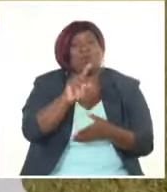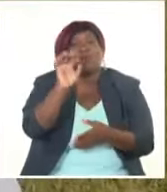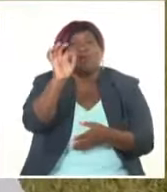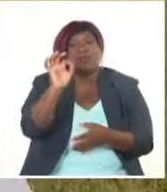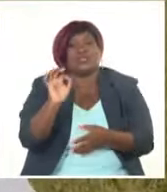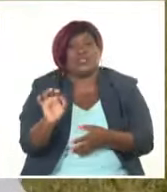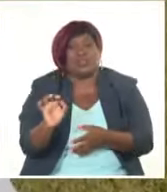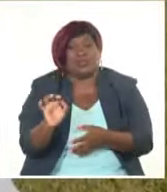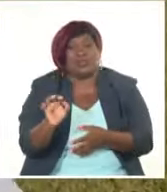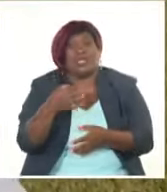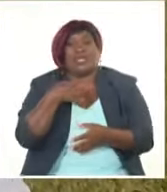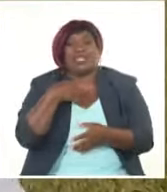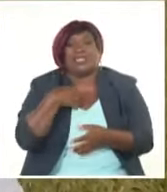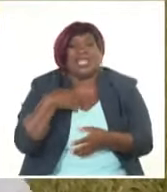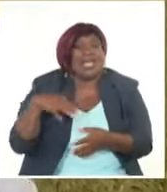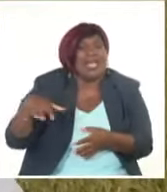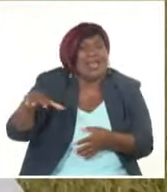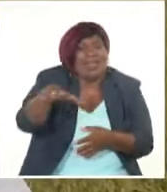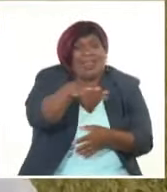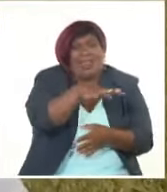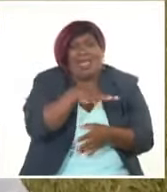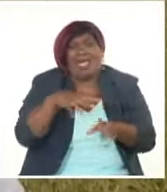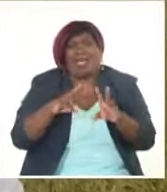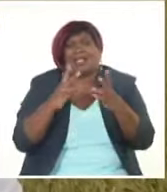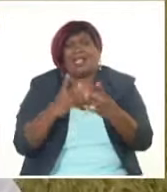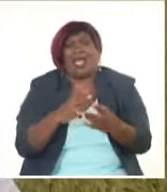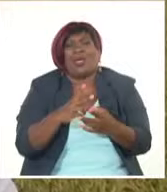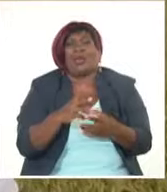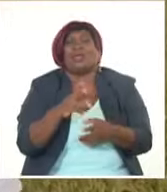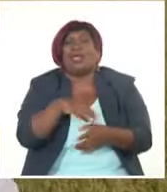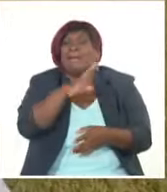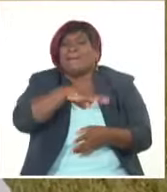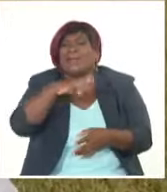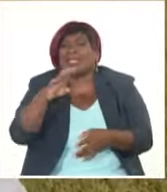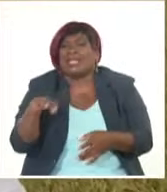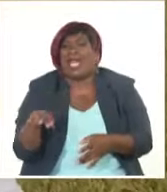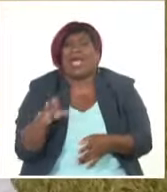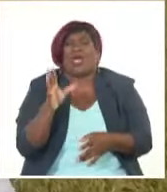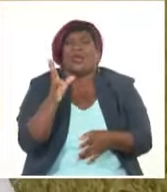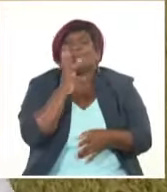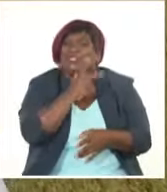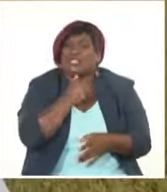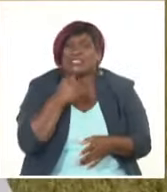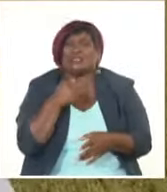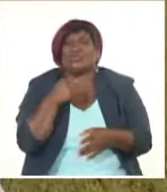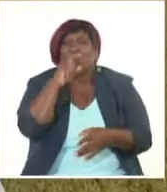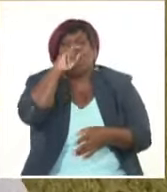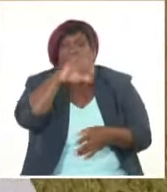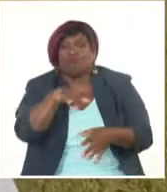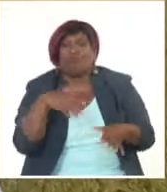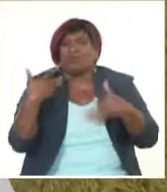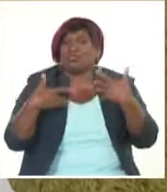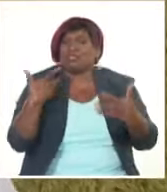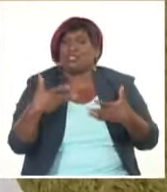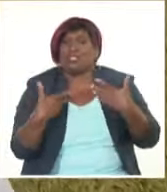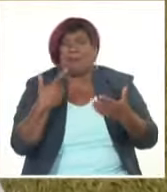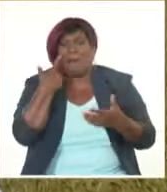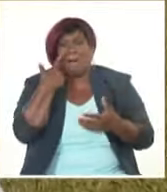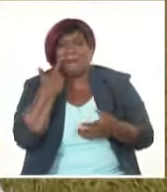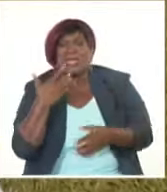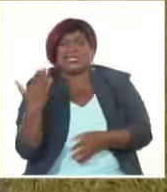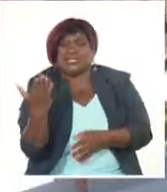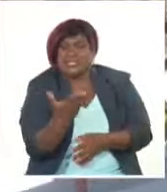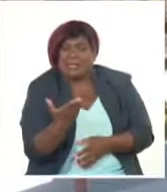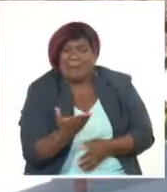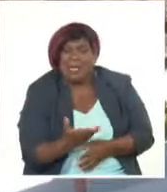así pintada y acondicionada, como dice uno, le inspira a trabajar, ¿ves? Y los niños se motivan a ver el terreno chapeado en